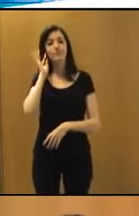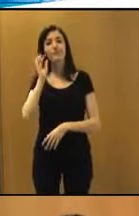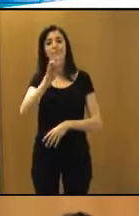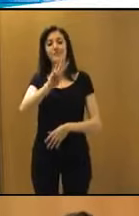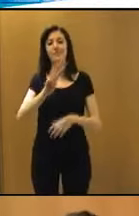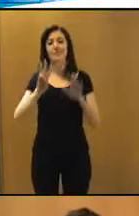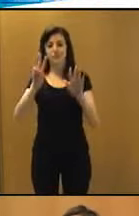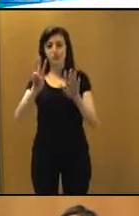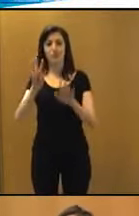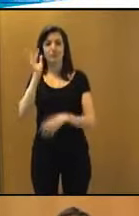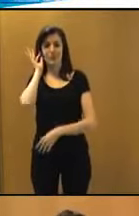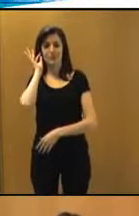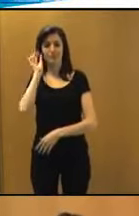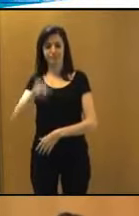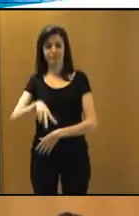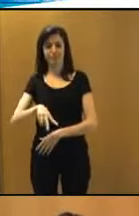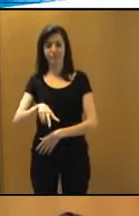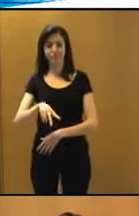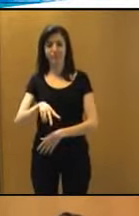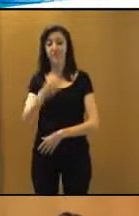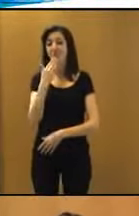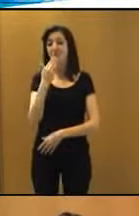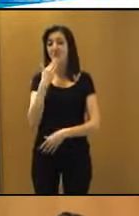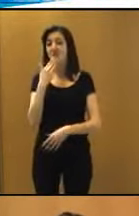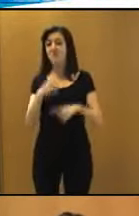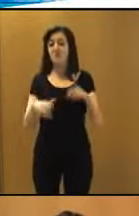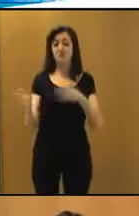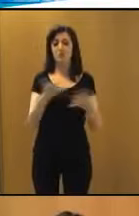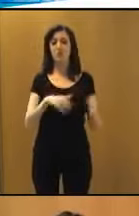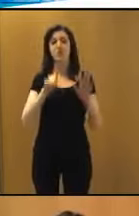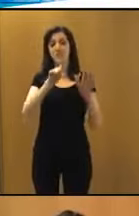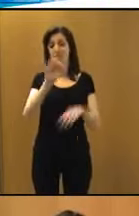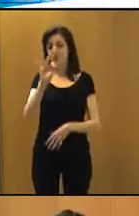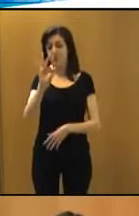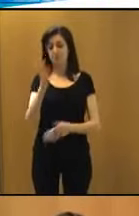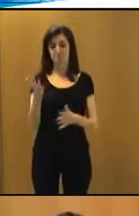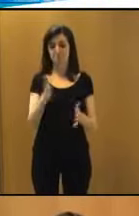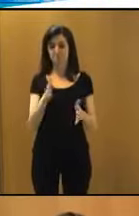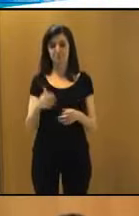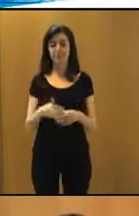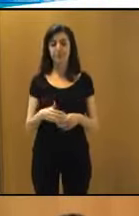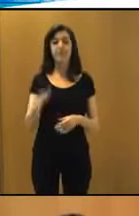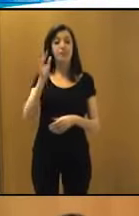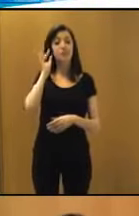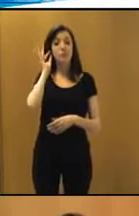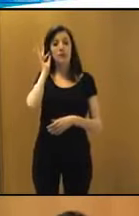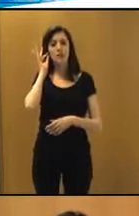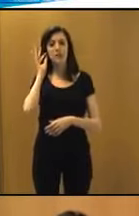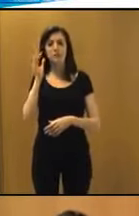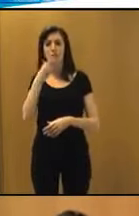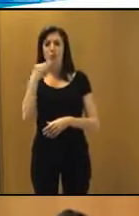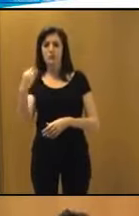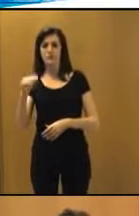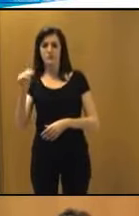61,9%, el otro 38% son mujeres, y tienen una media de edad de 60 años, más o menos. Las